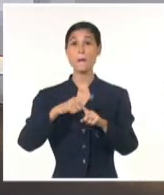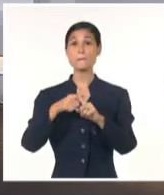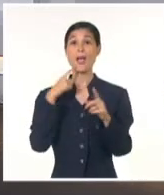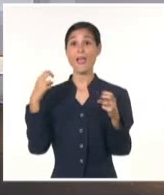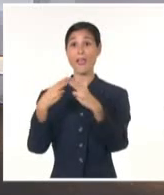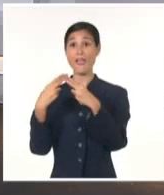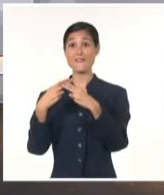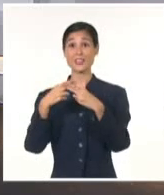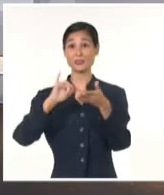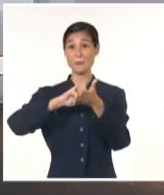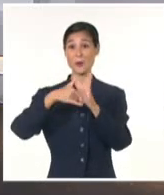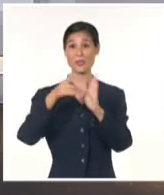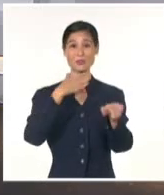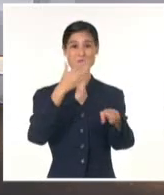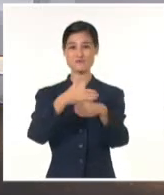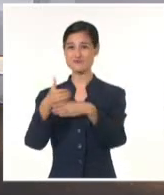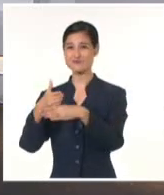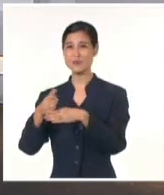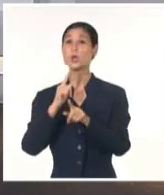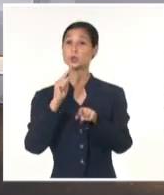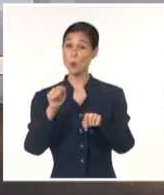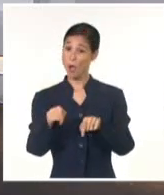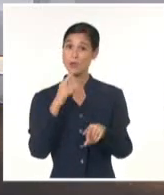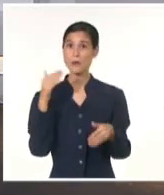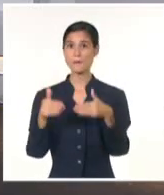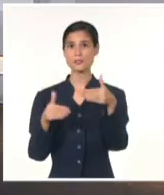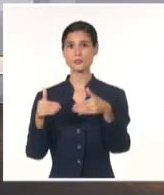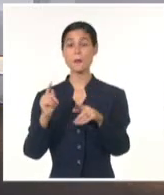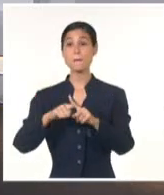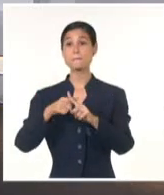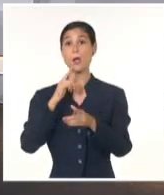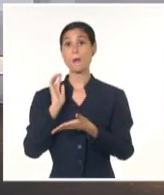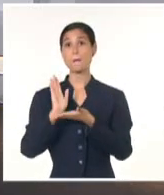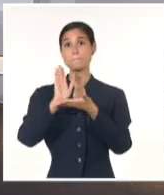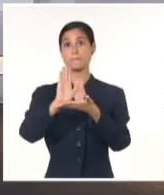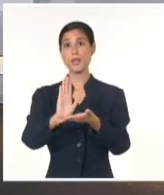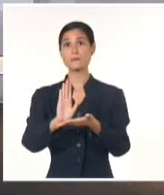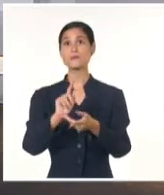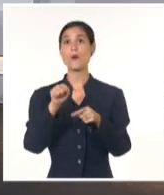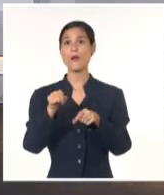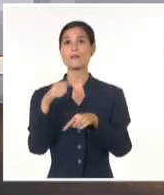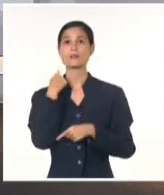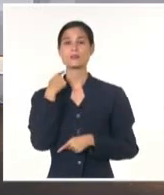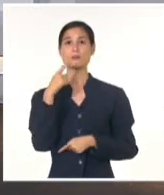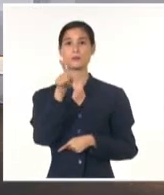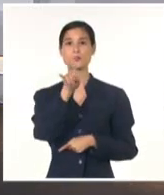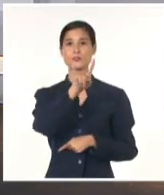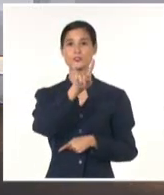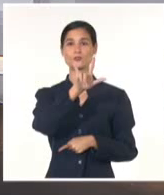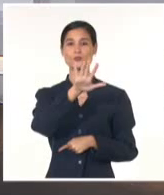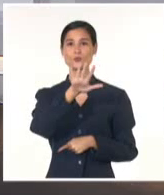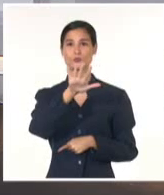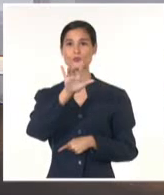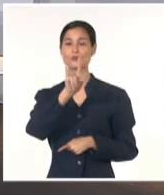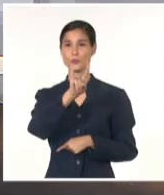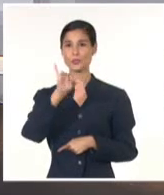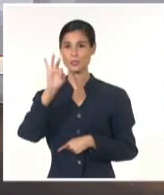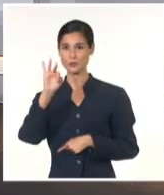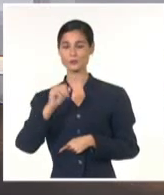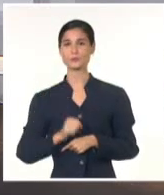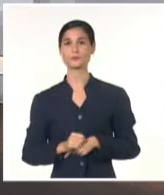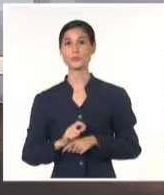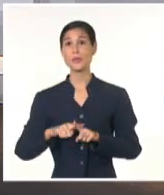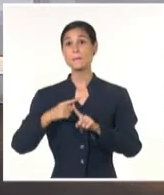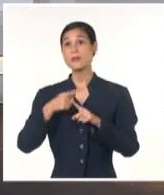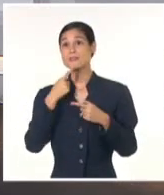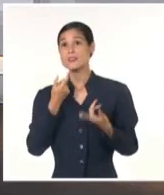Afro-Cuban All-Star y Buenavista Social Club, con el cual obtuvo el premio Grammy Latino en 1998. Recibió la distinción por la cultura